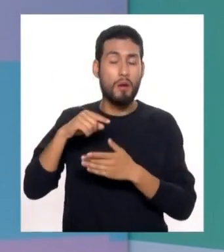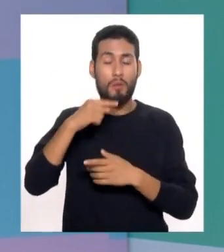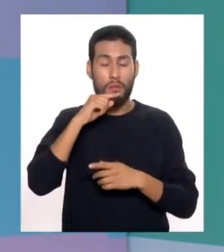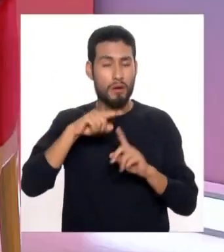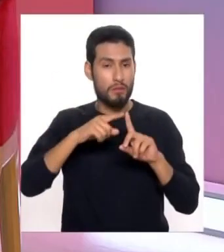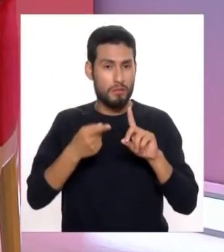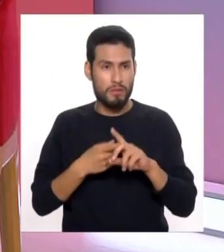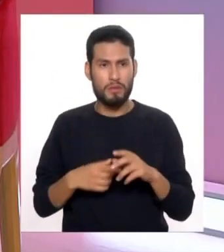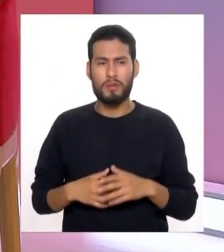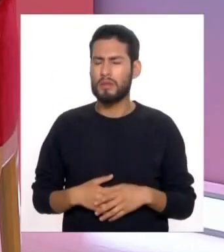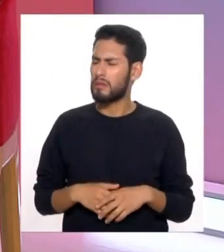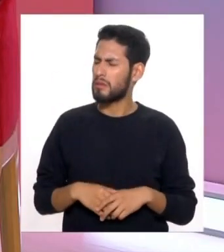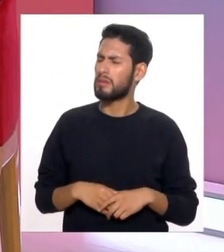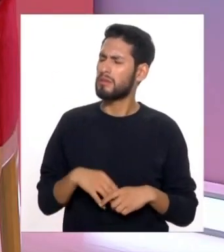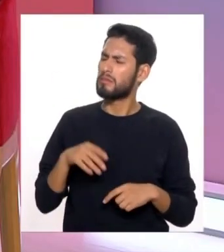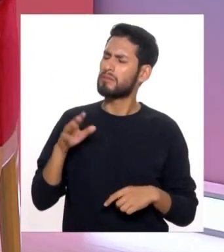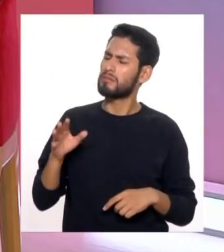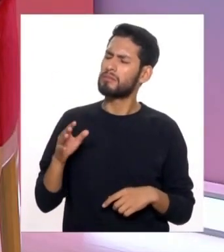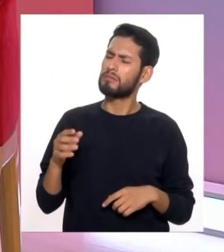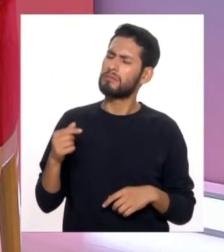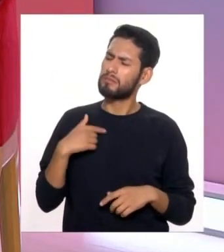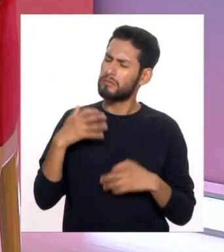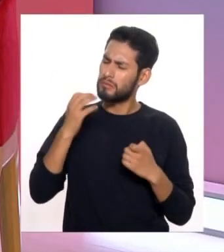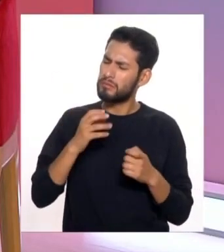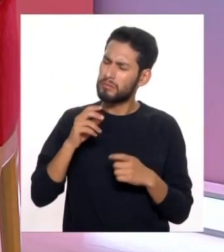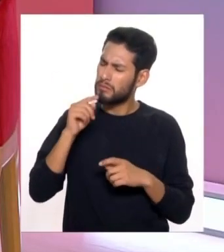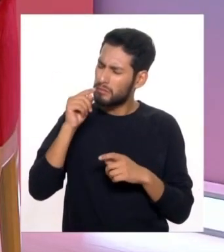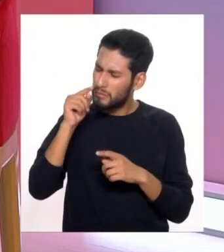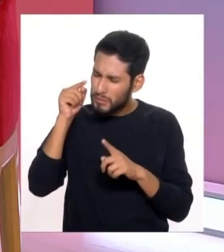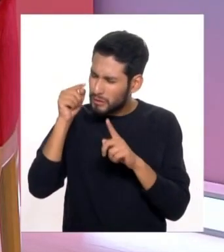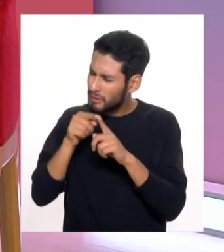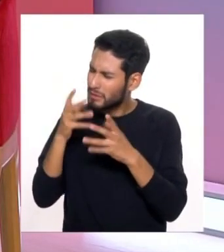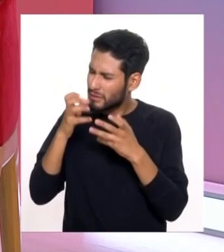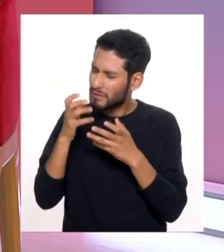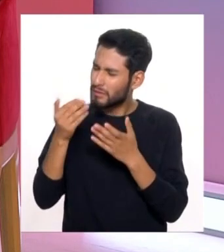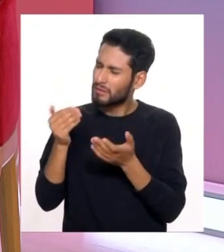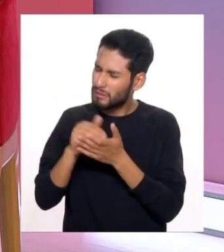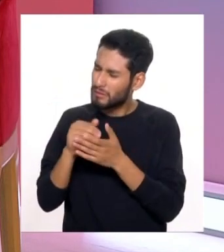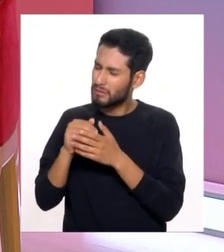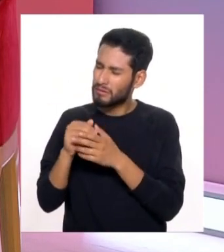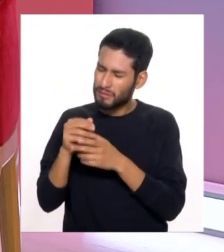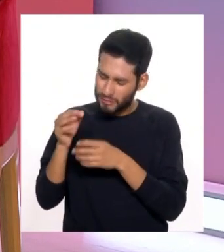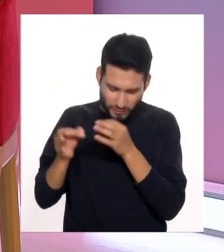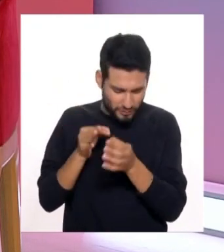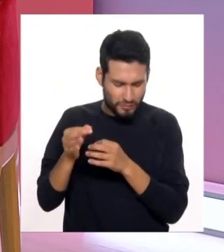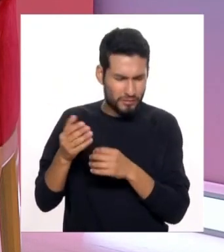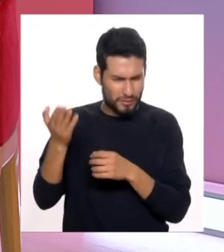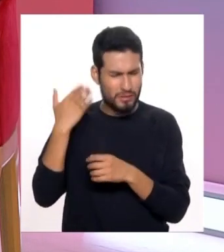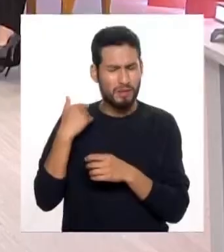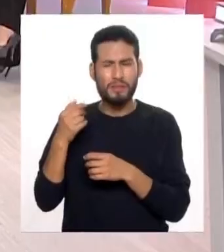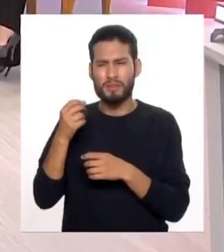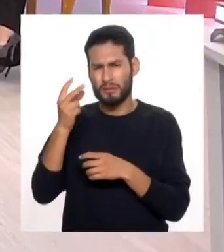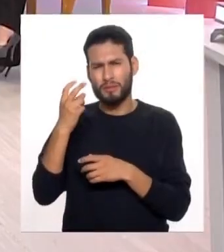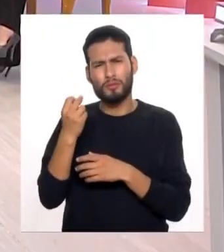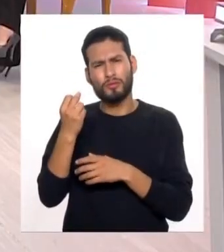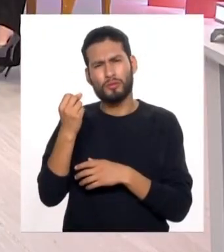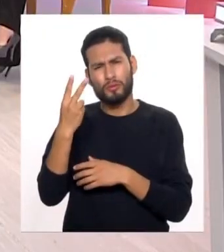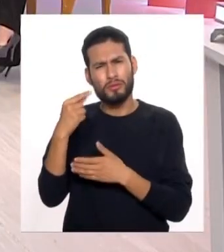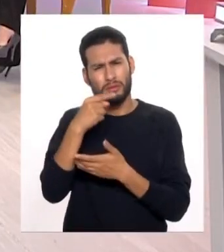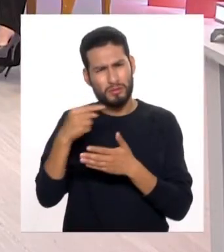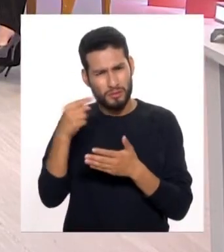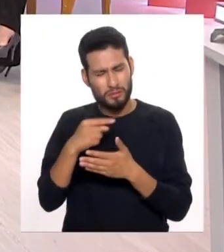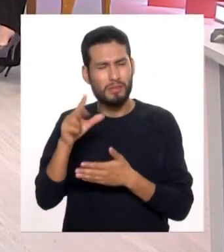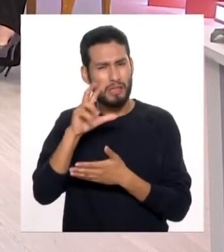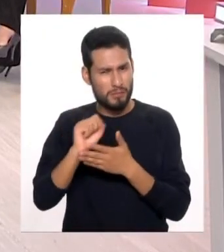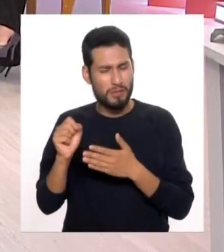Doctor Gil, yo quisiera un poco insistir en algo que ya quedó claro, las 12 semanas, las 24 semanas, el control